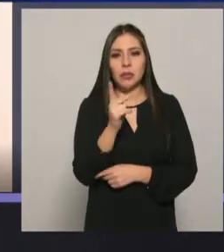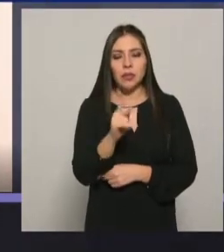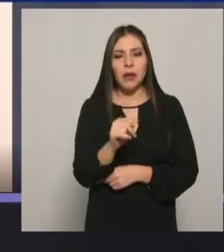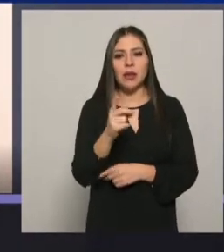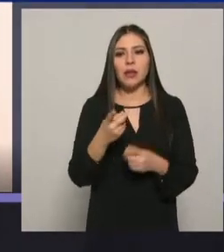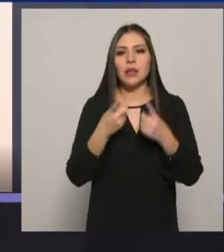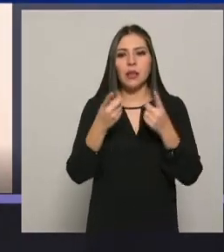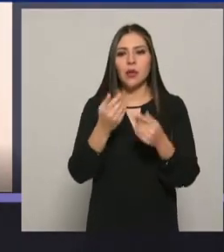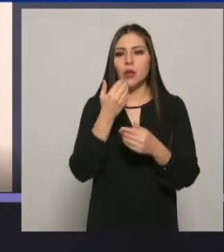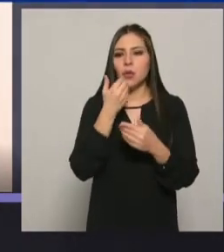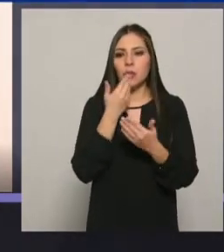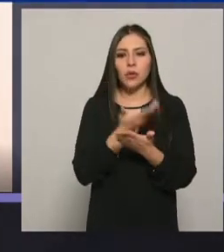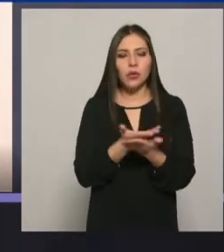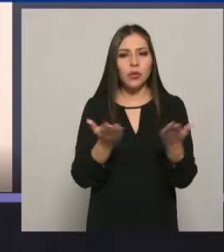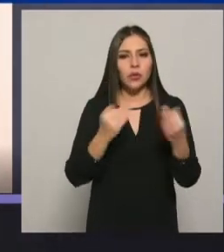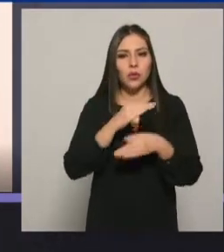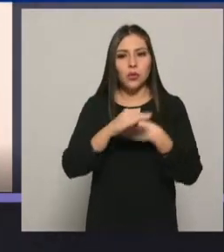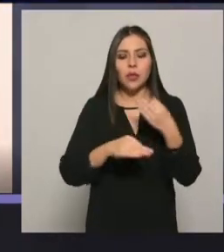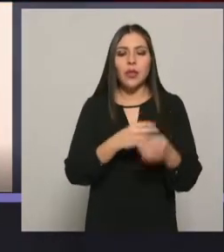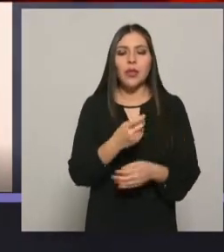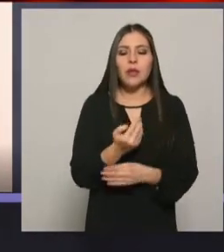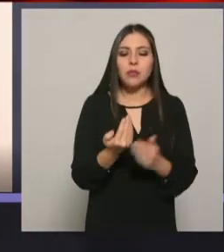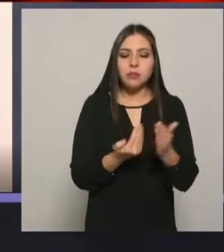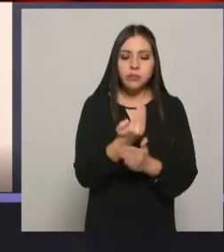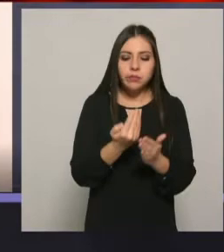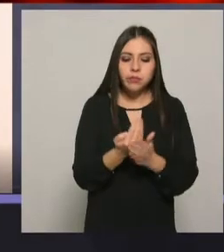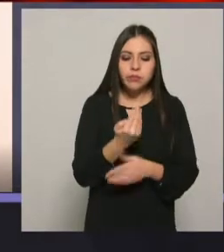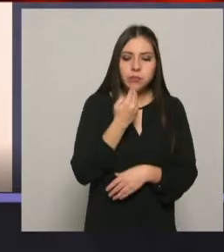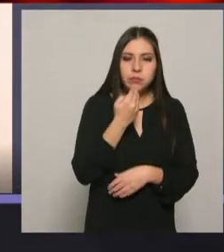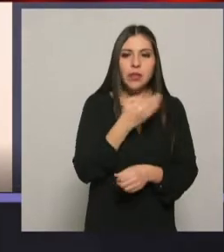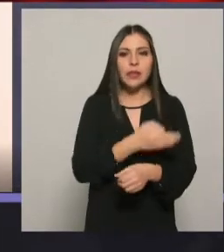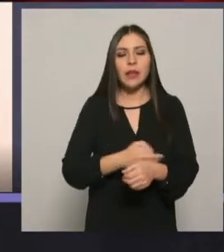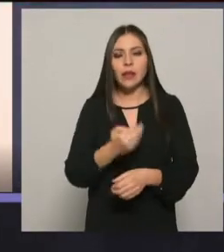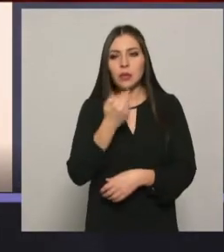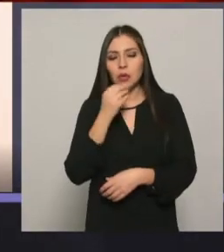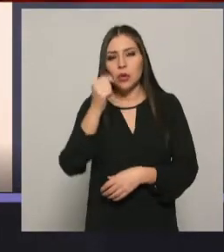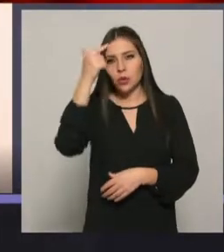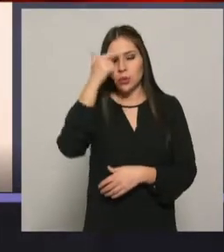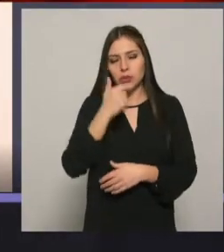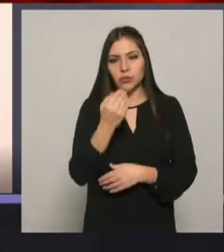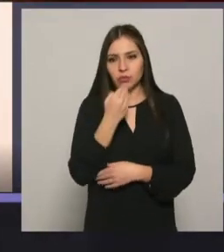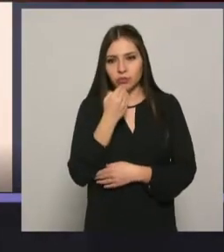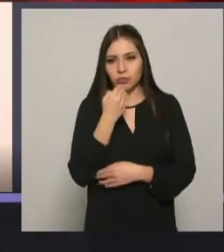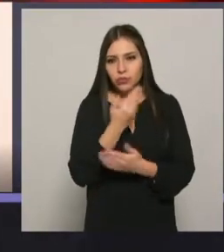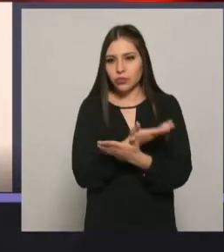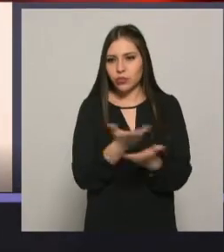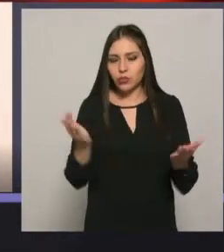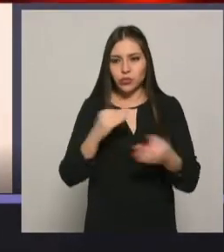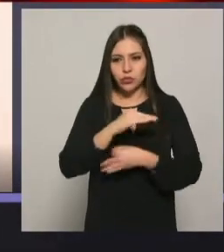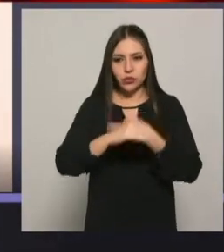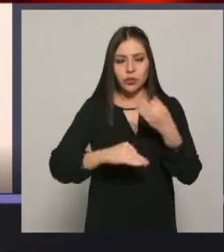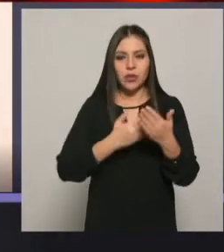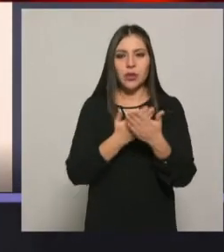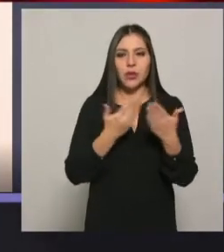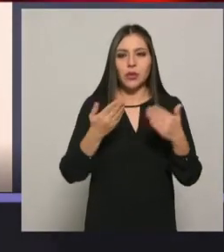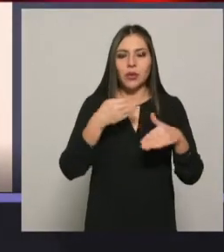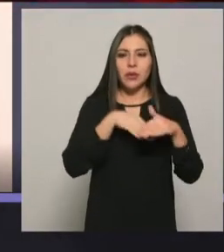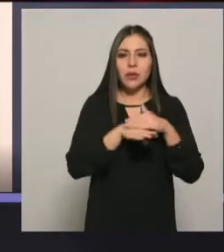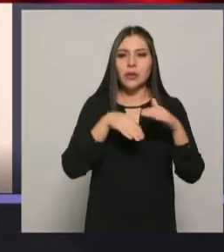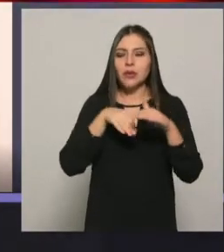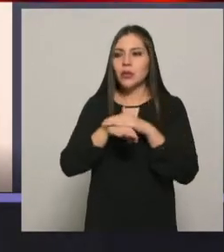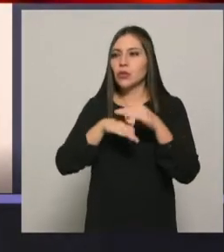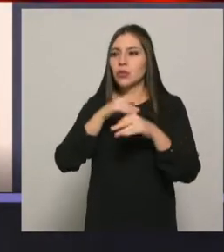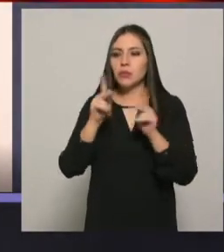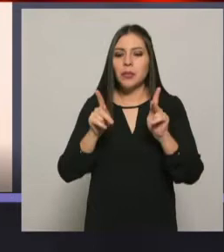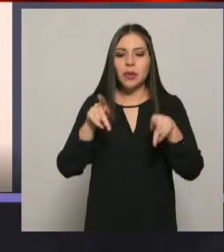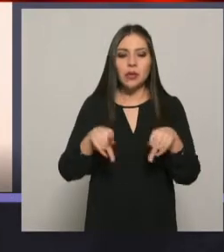que llega, el niño desde el desayuno, la comida y la cena. Y bueno, ahora la alcaldía en todas las casas de cultura, en todos los